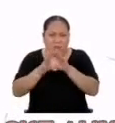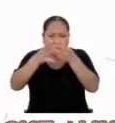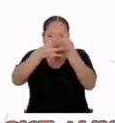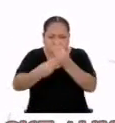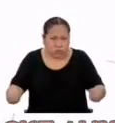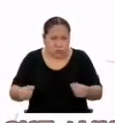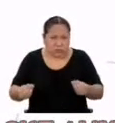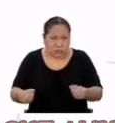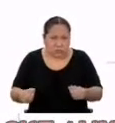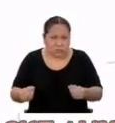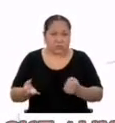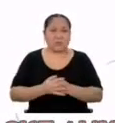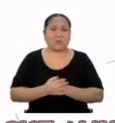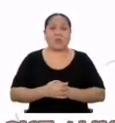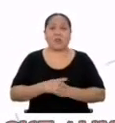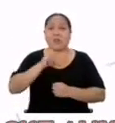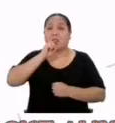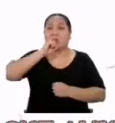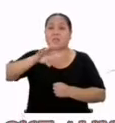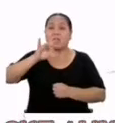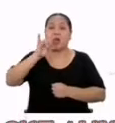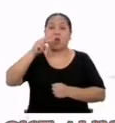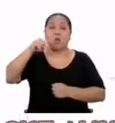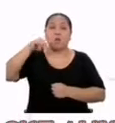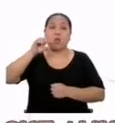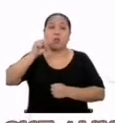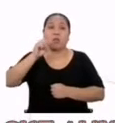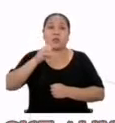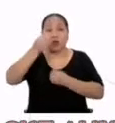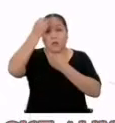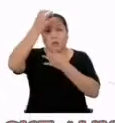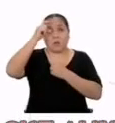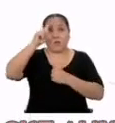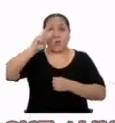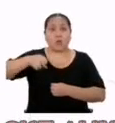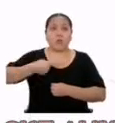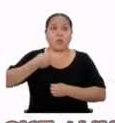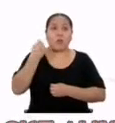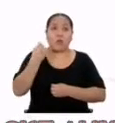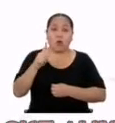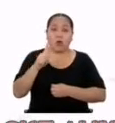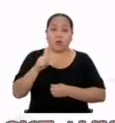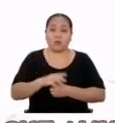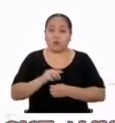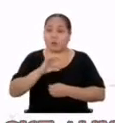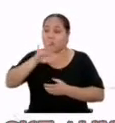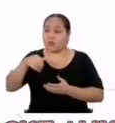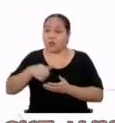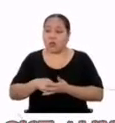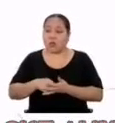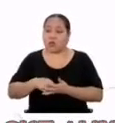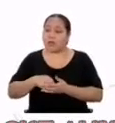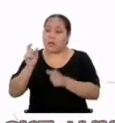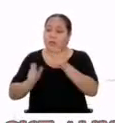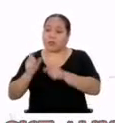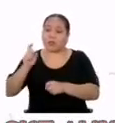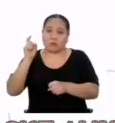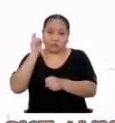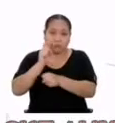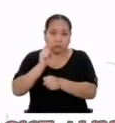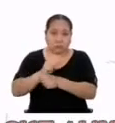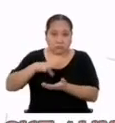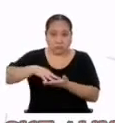Como revelaba la UNESCO en el informe 2011 de seguimiento de la educación para todos en el mundo, a menudo